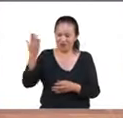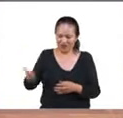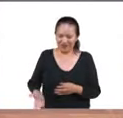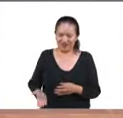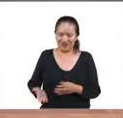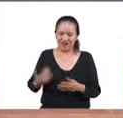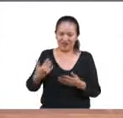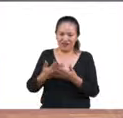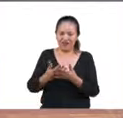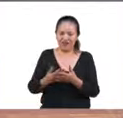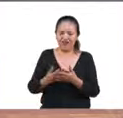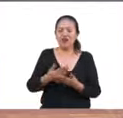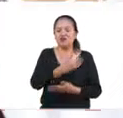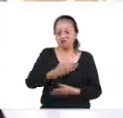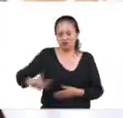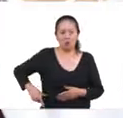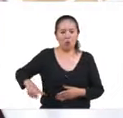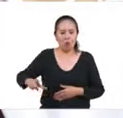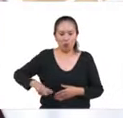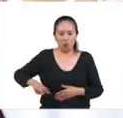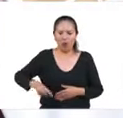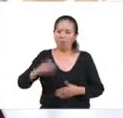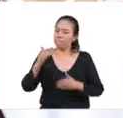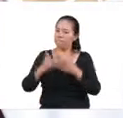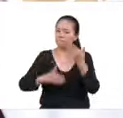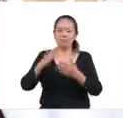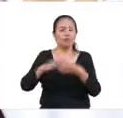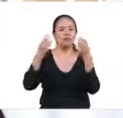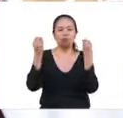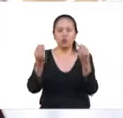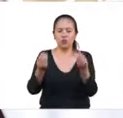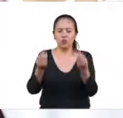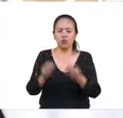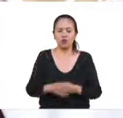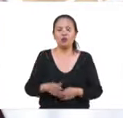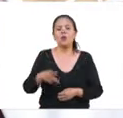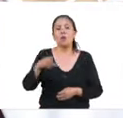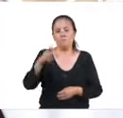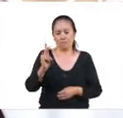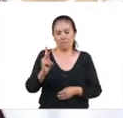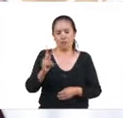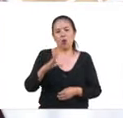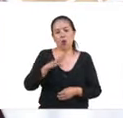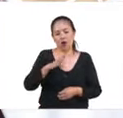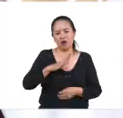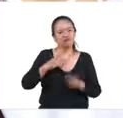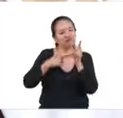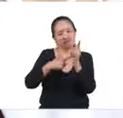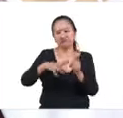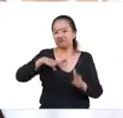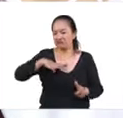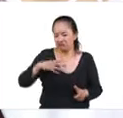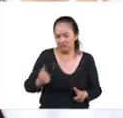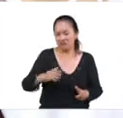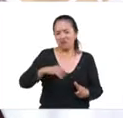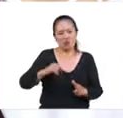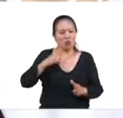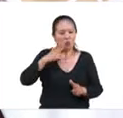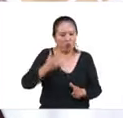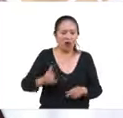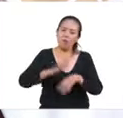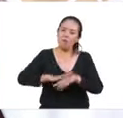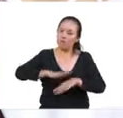República, al frente del gobierno de la República, hay muchos avances. Pero hay cosas que hay que seguir luchando por ellas. Todavía